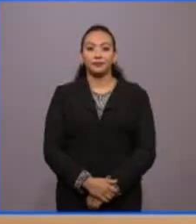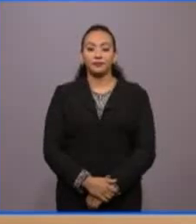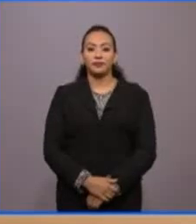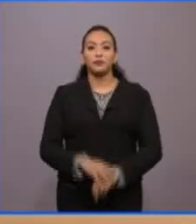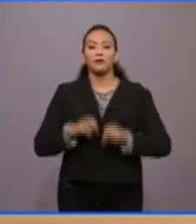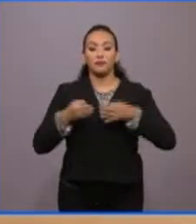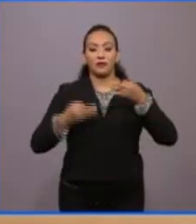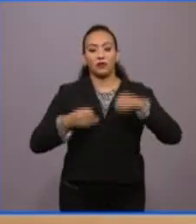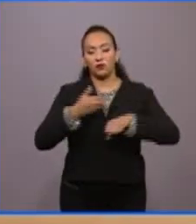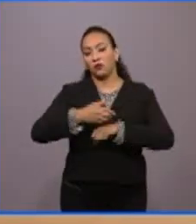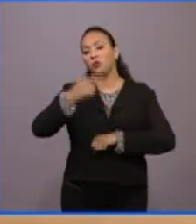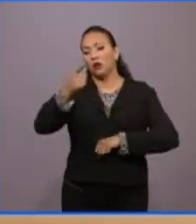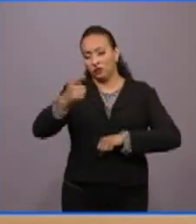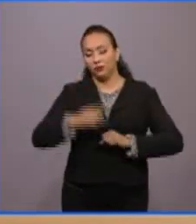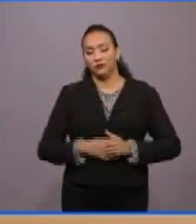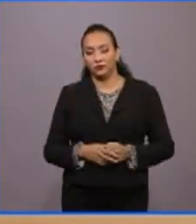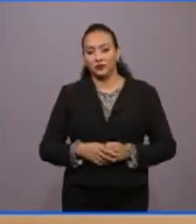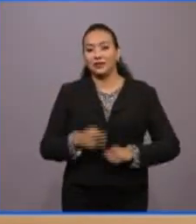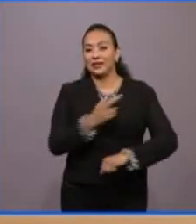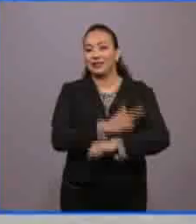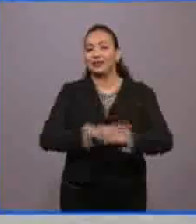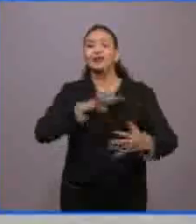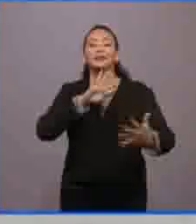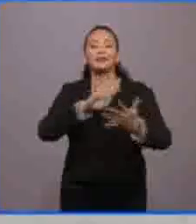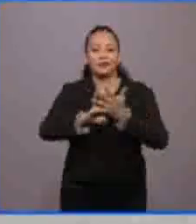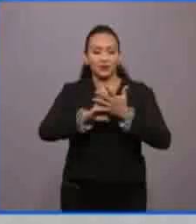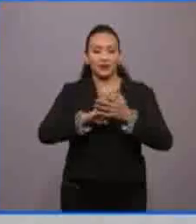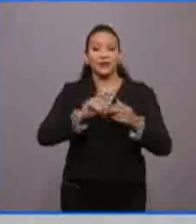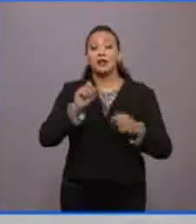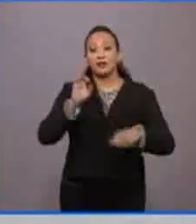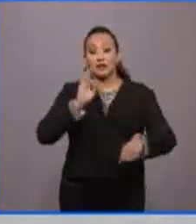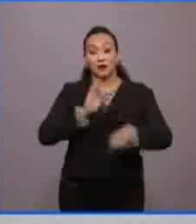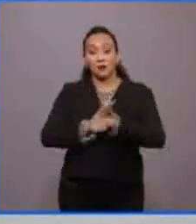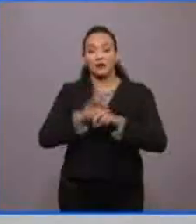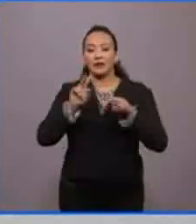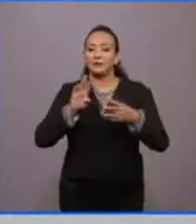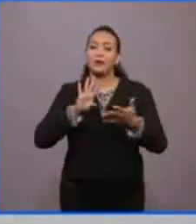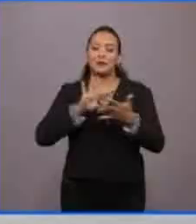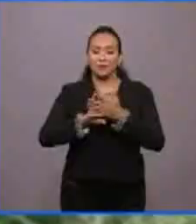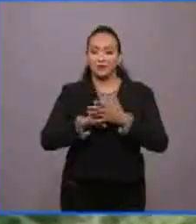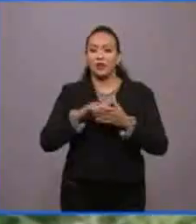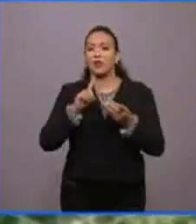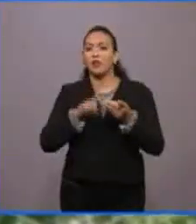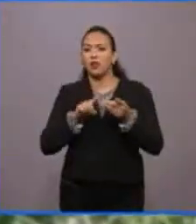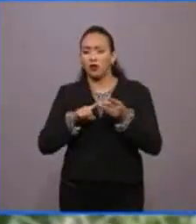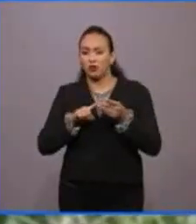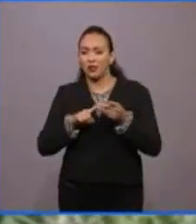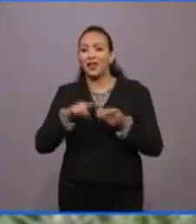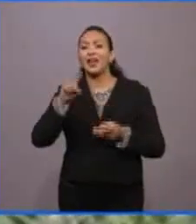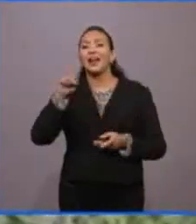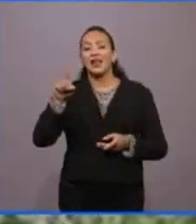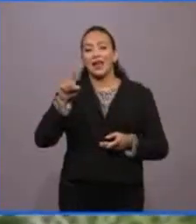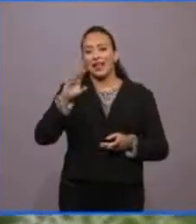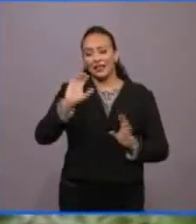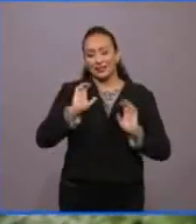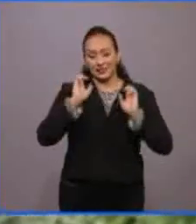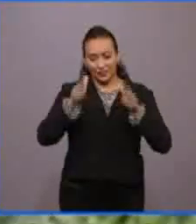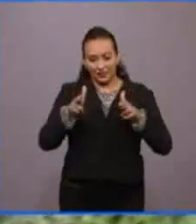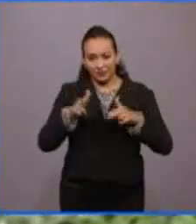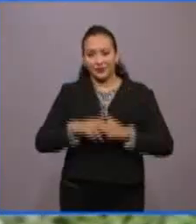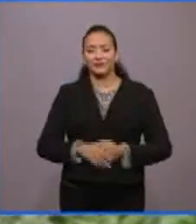El Juzgado Primero del Distrito de Procesos Penales Federales y de Amparo en Materia Penal, con residencia en Cintalapa de Figueroa,